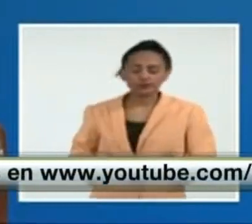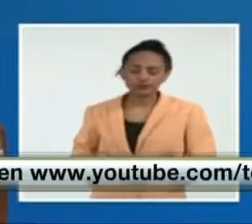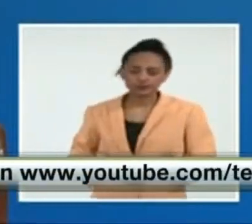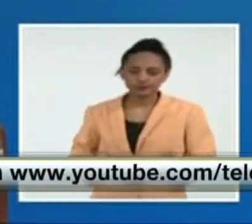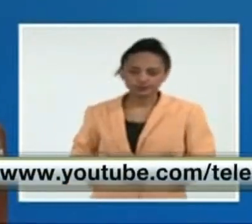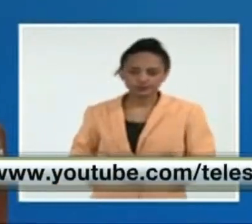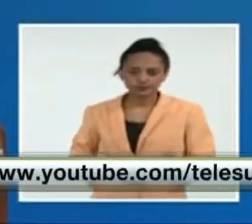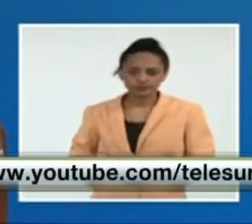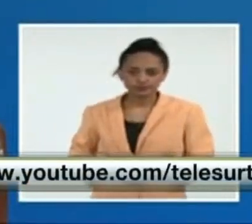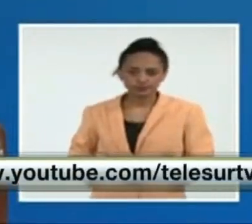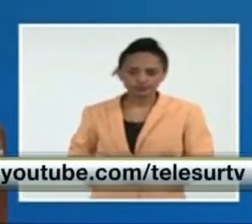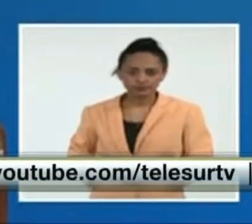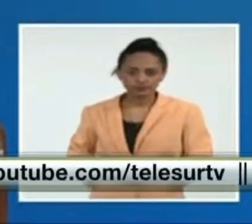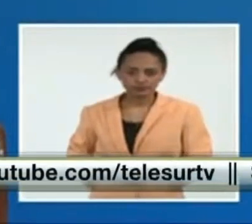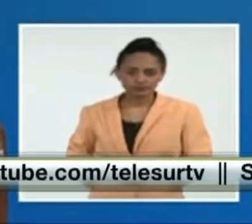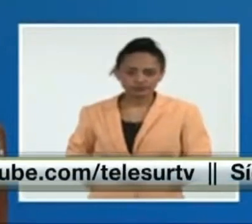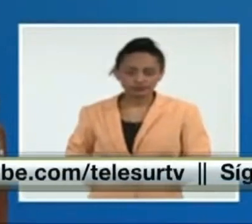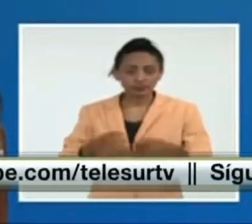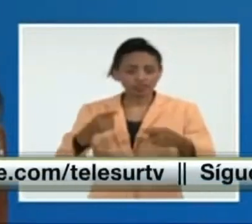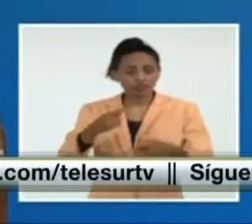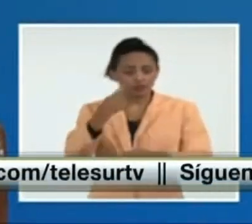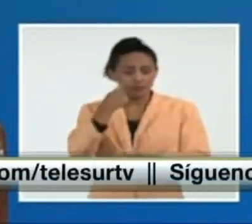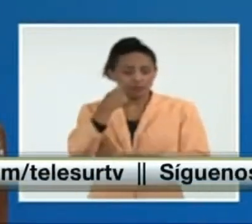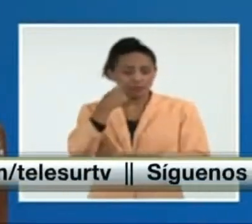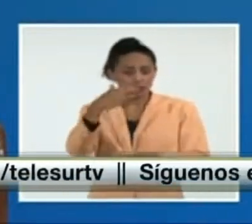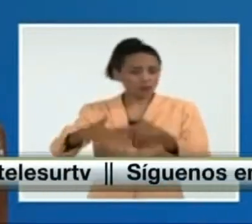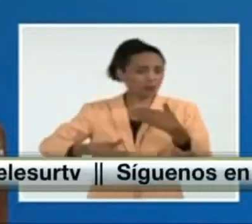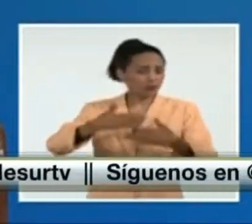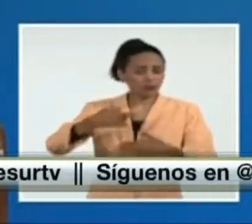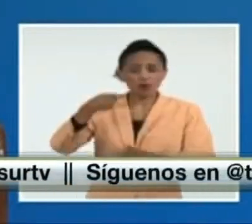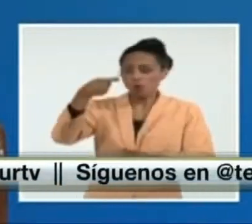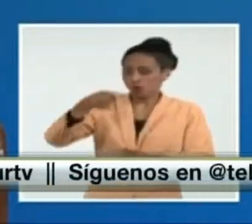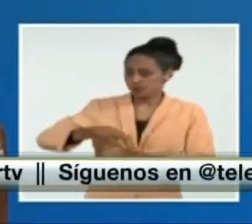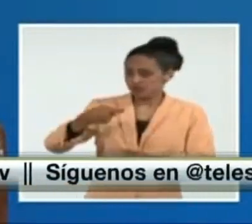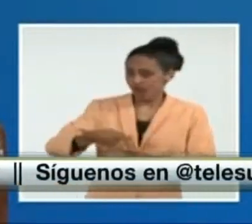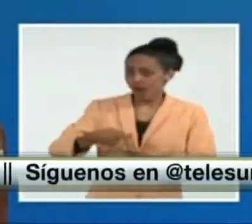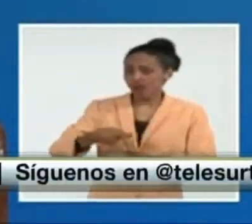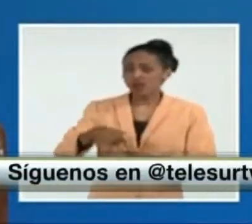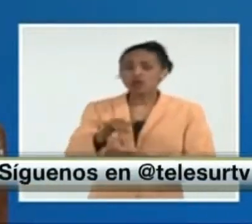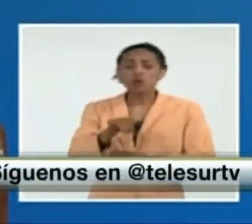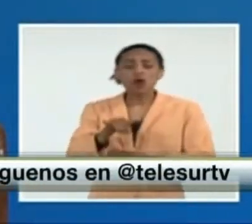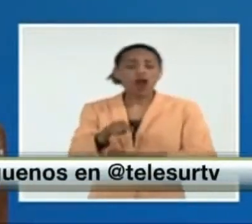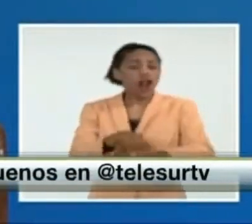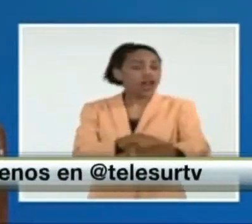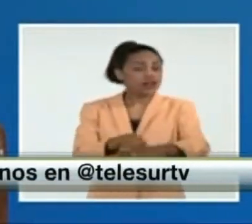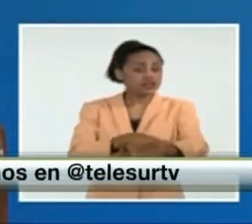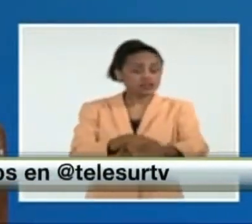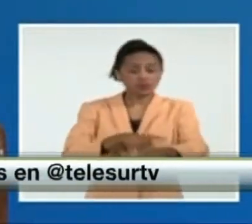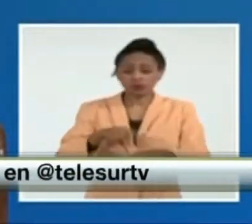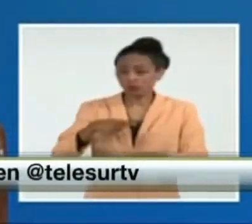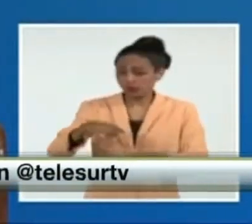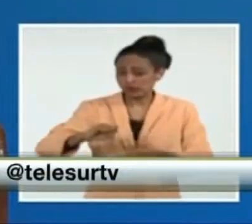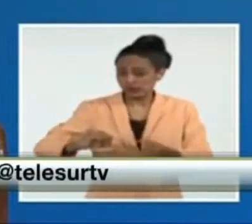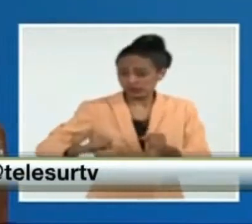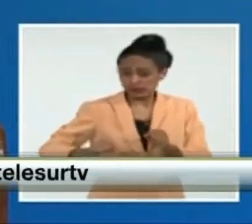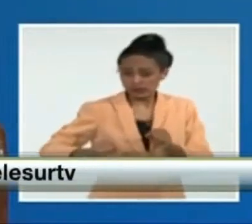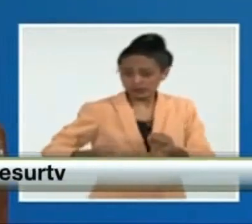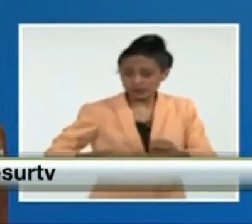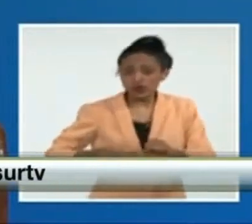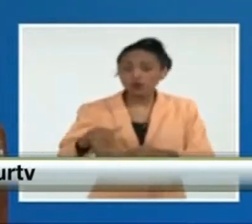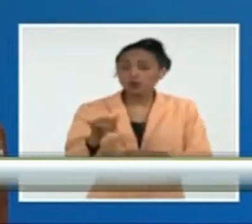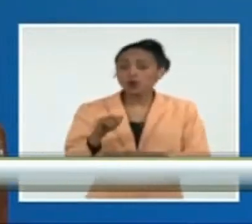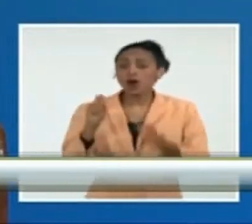los errores judiciales, el racismo sistémico, la represión brutal a la